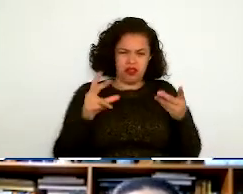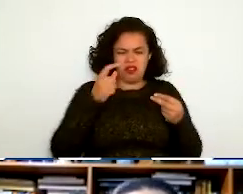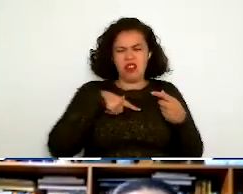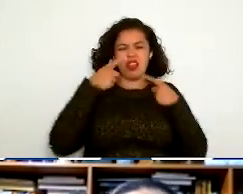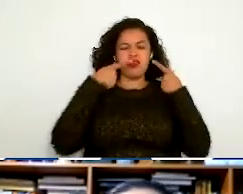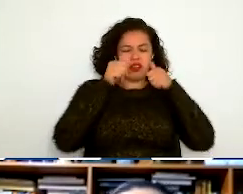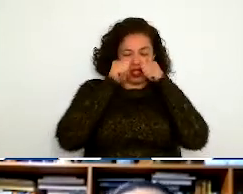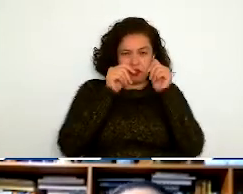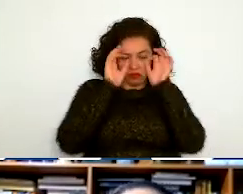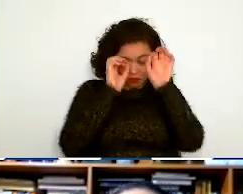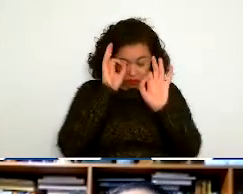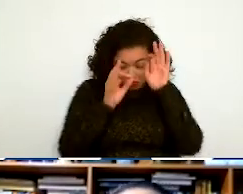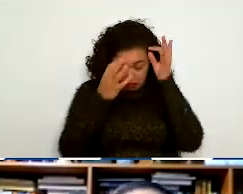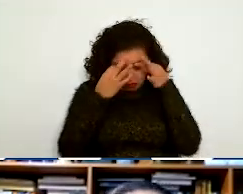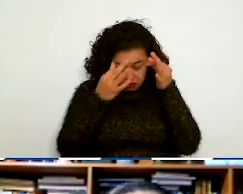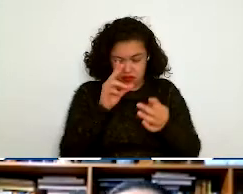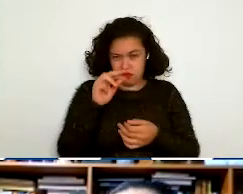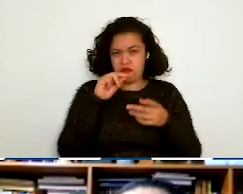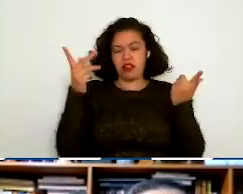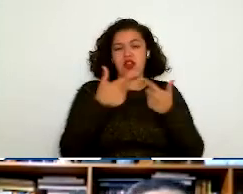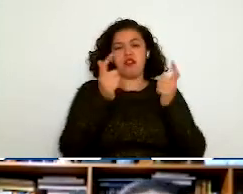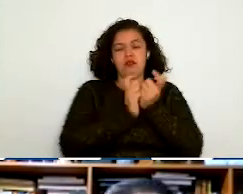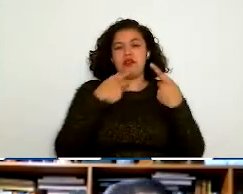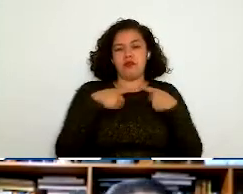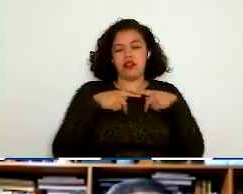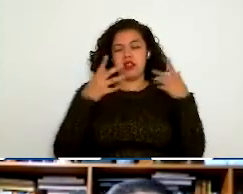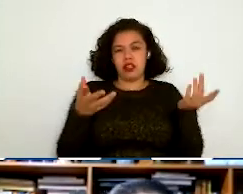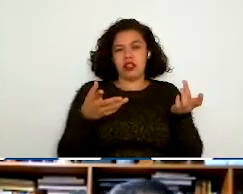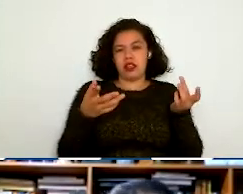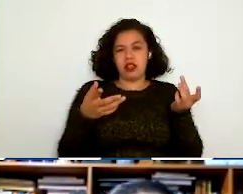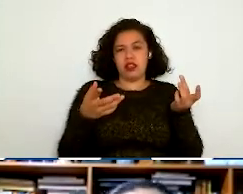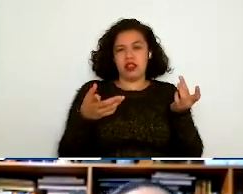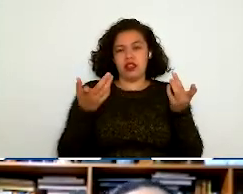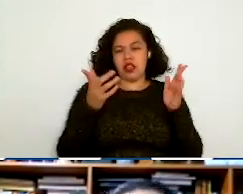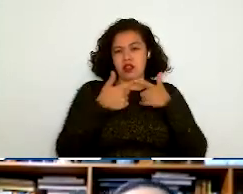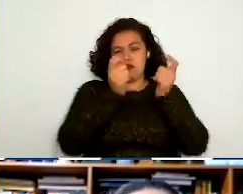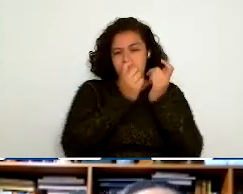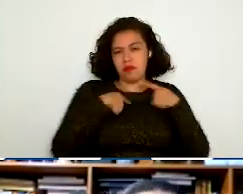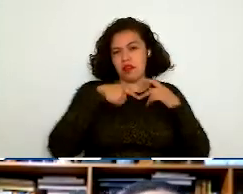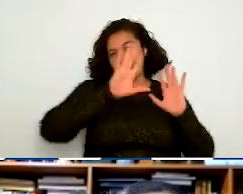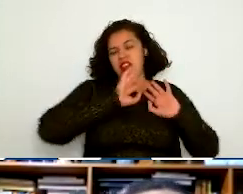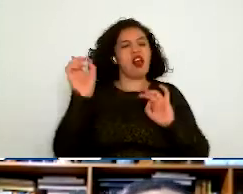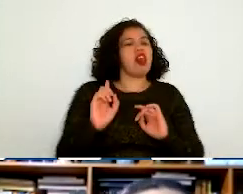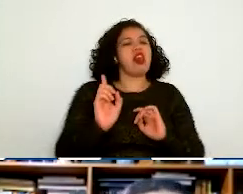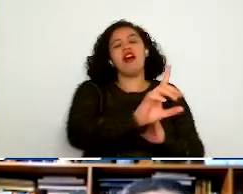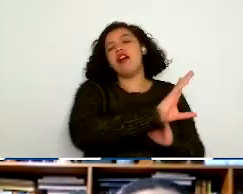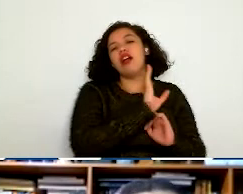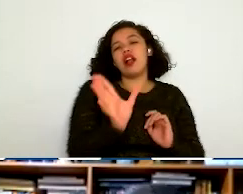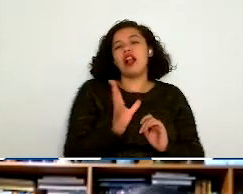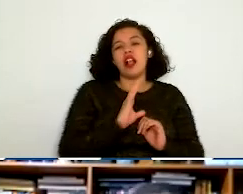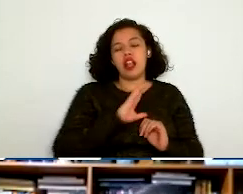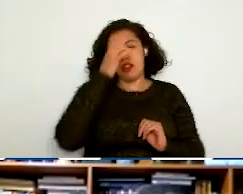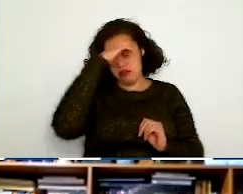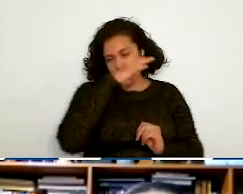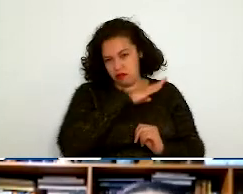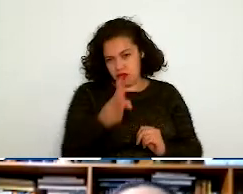atención. Y la misma población lo va identificando y hasta no desea pasar con ese personal porque justamente no ha tenido una buena experiencia,